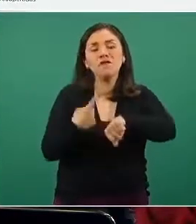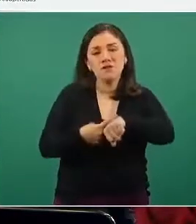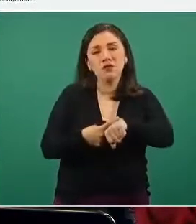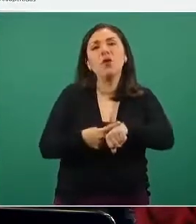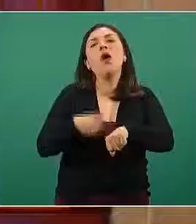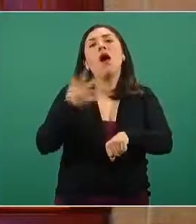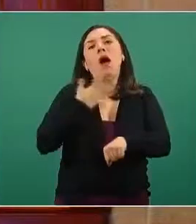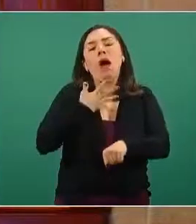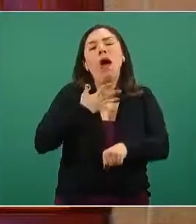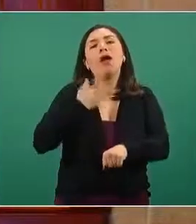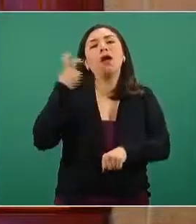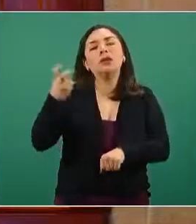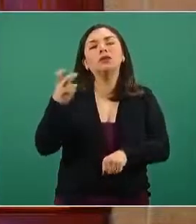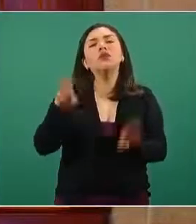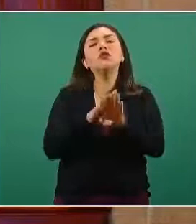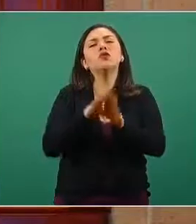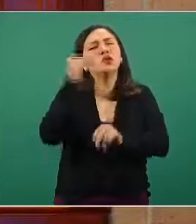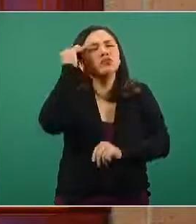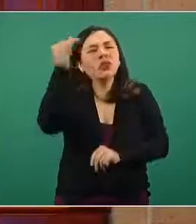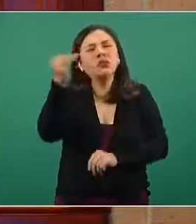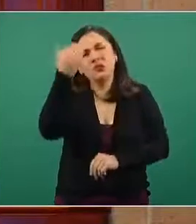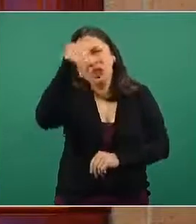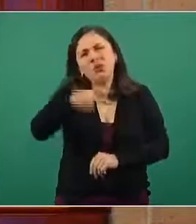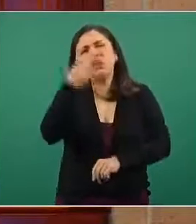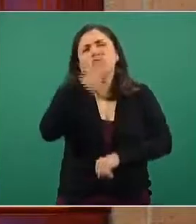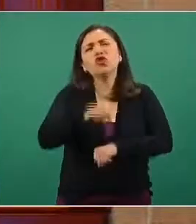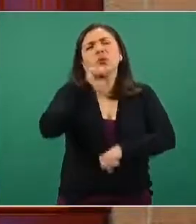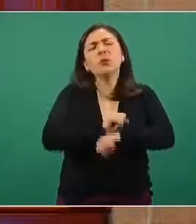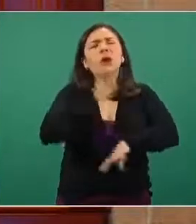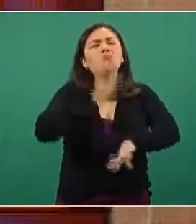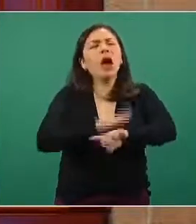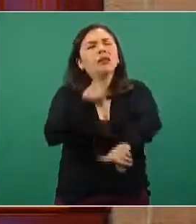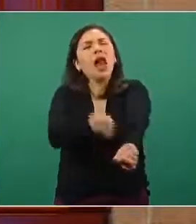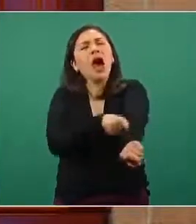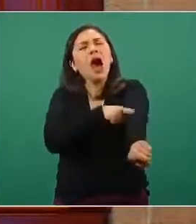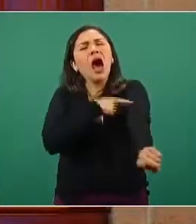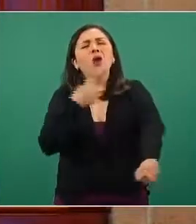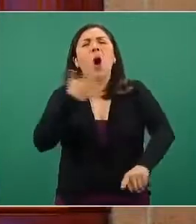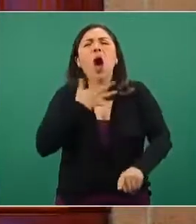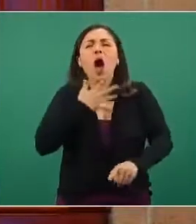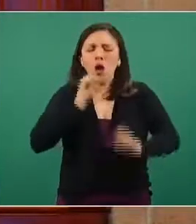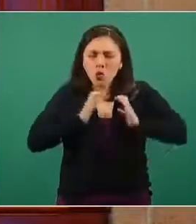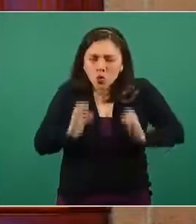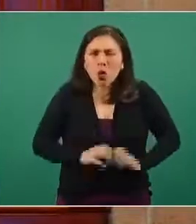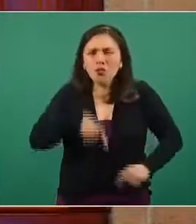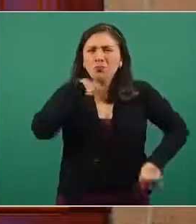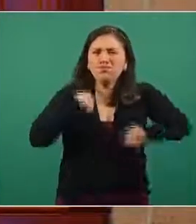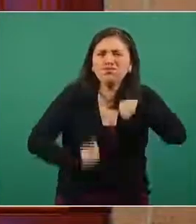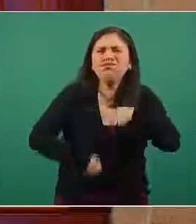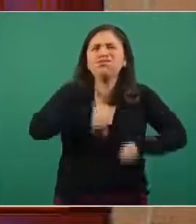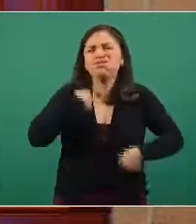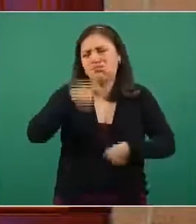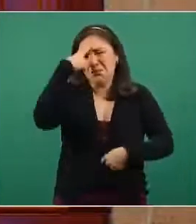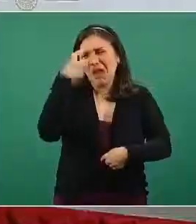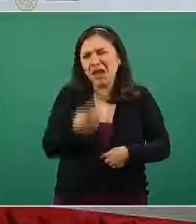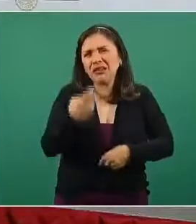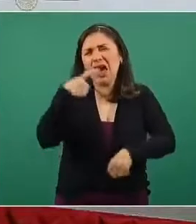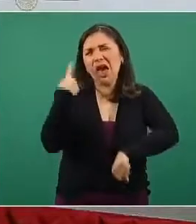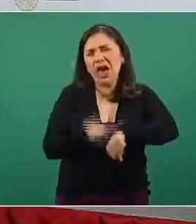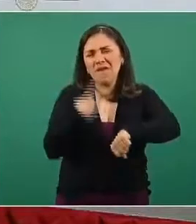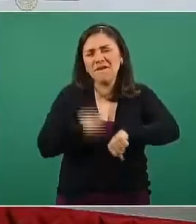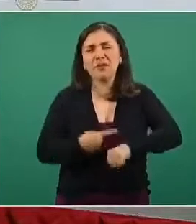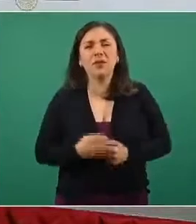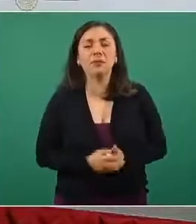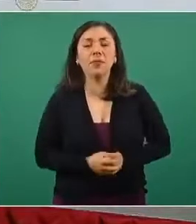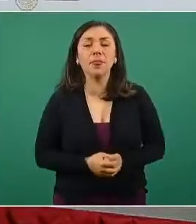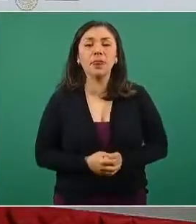el periodo de incubación más largo que hasta el momento está definido para esta enfermedad. Si vemos